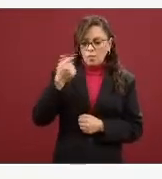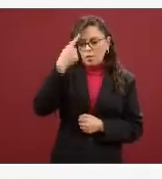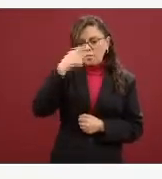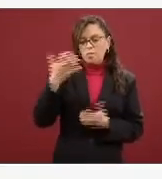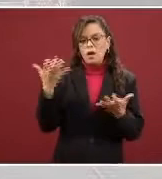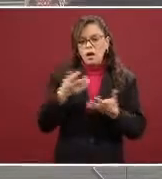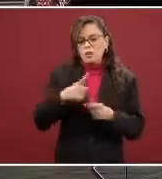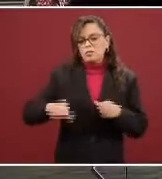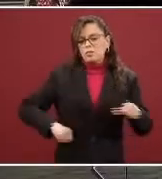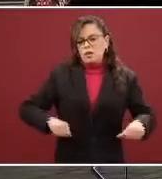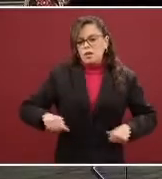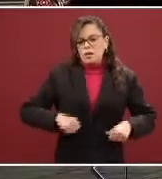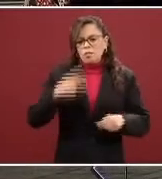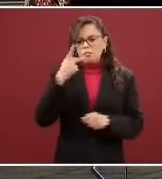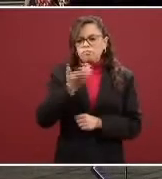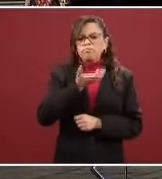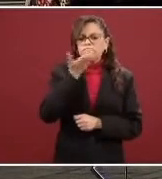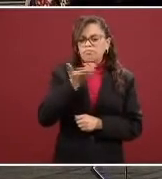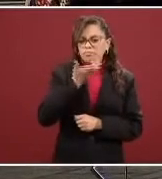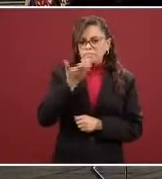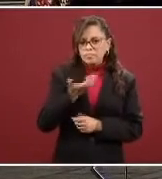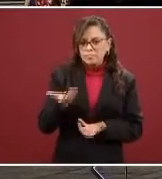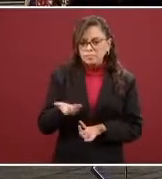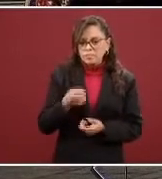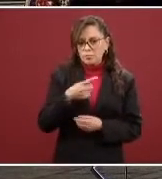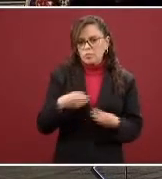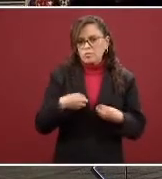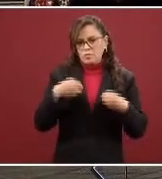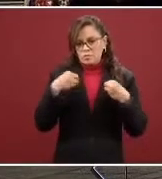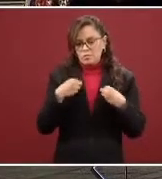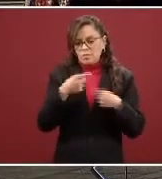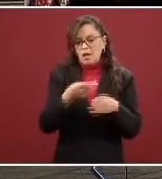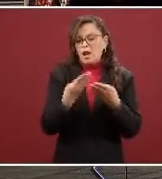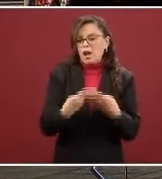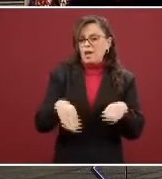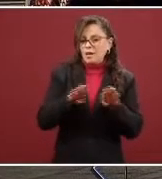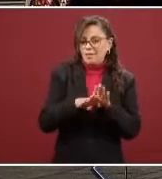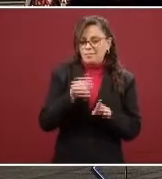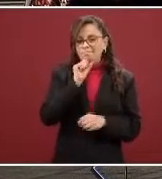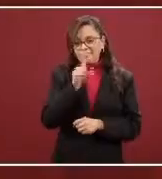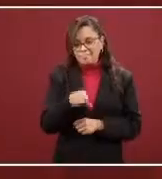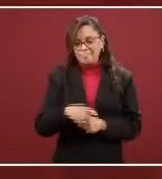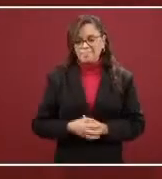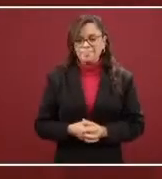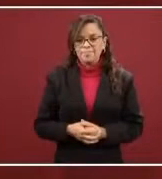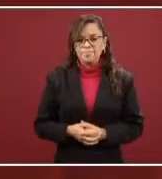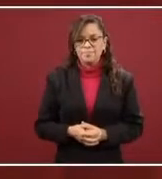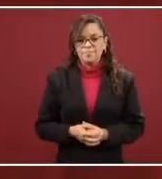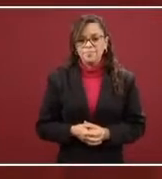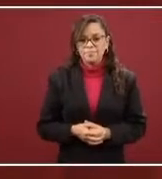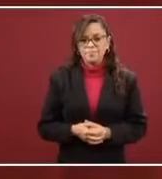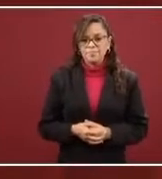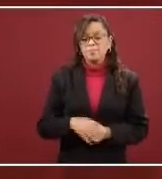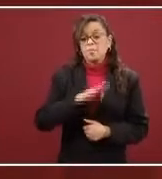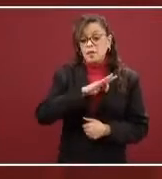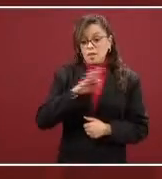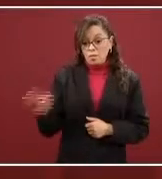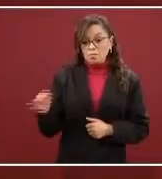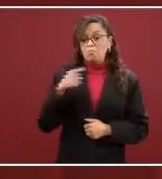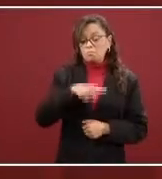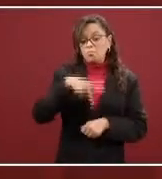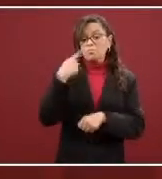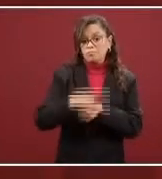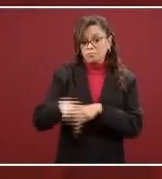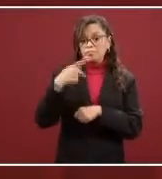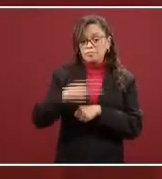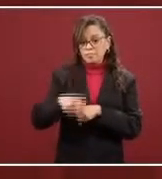inclusive vitales, o de nuestras actividades habituales en nuestro hogar. Además, puede generar o puede ser un riesgo para